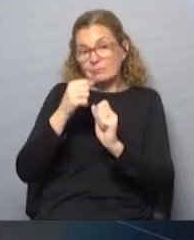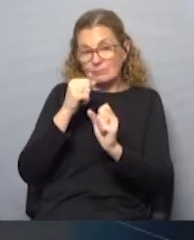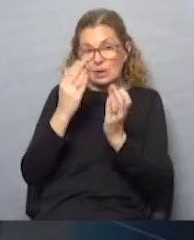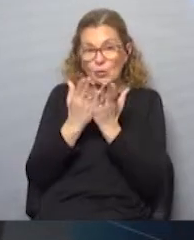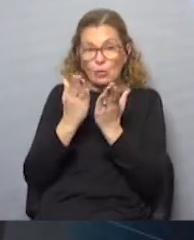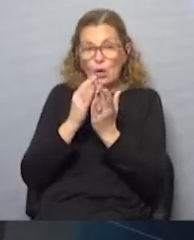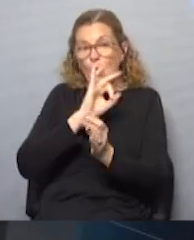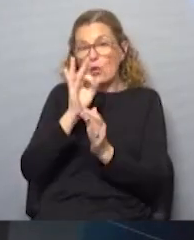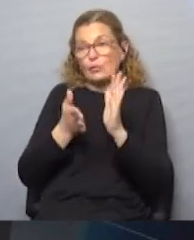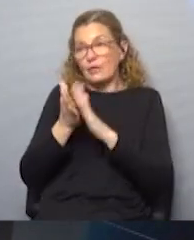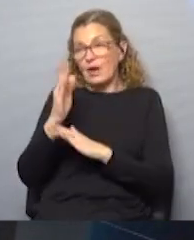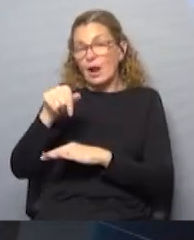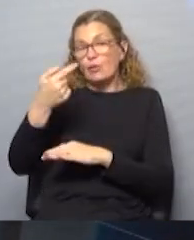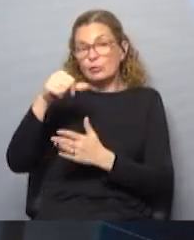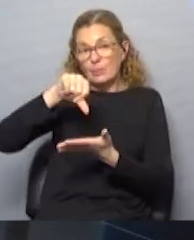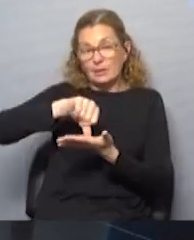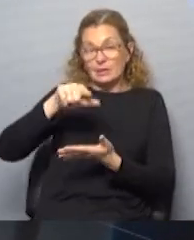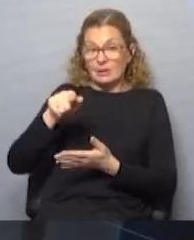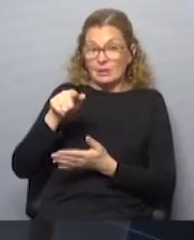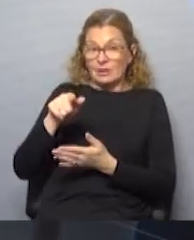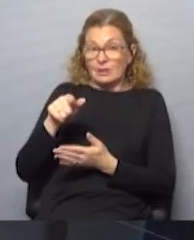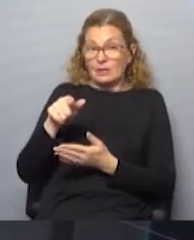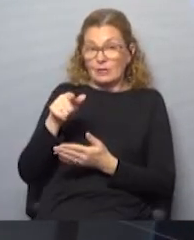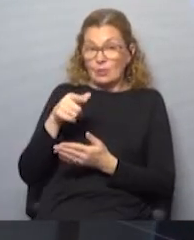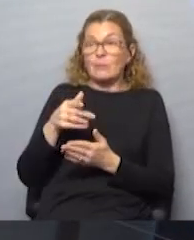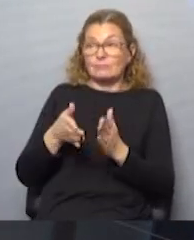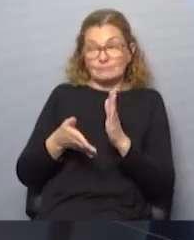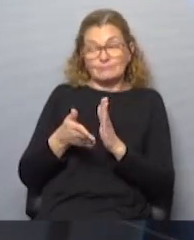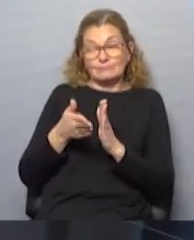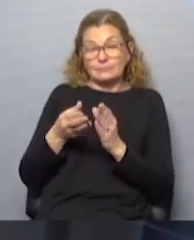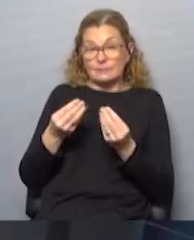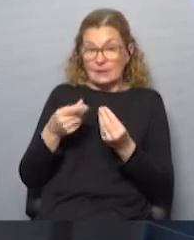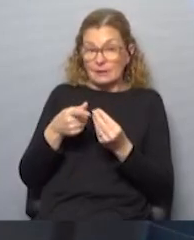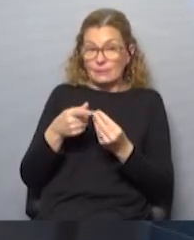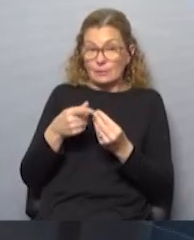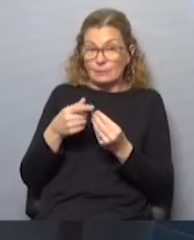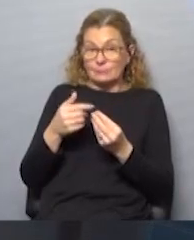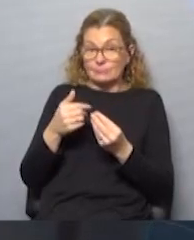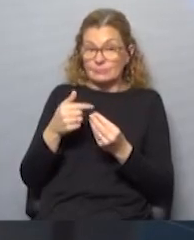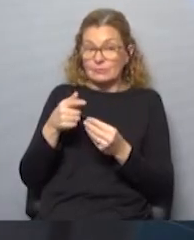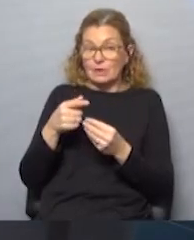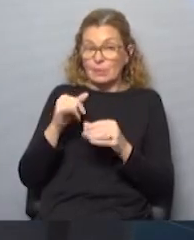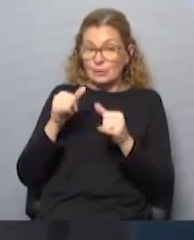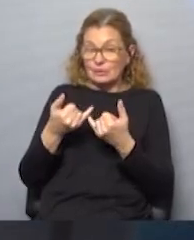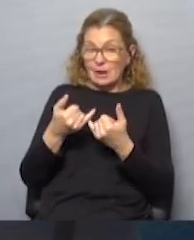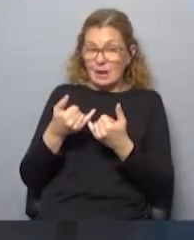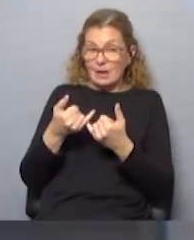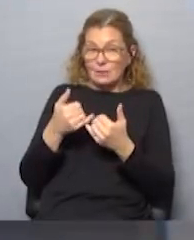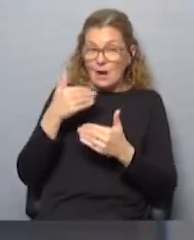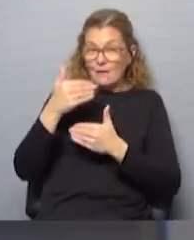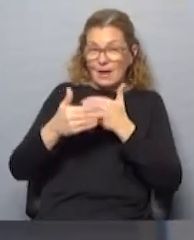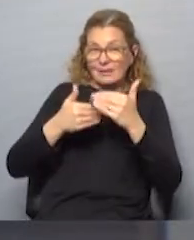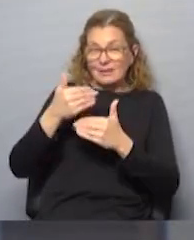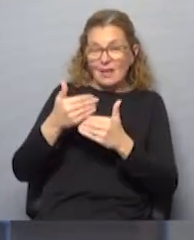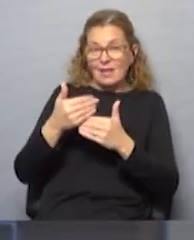o se van a el exterior y eso pasa y además pasa en etapas ya no avanzadas de la carrera sino en